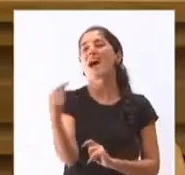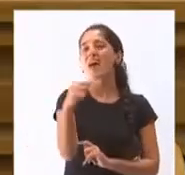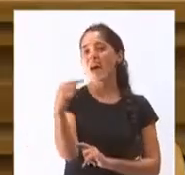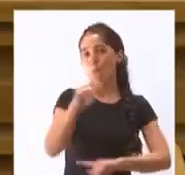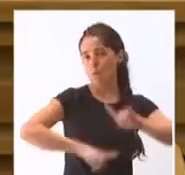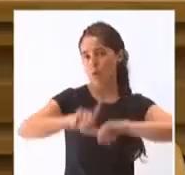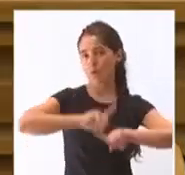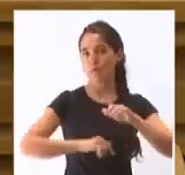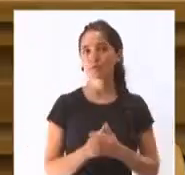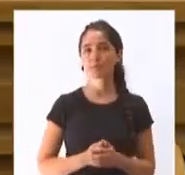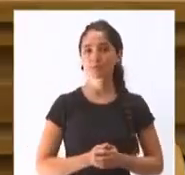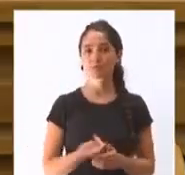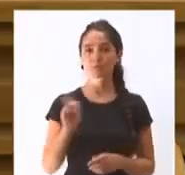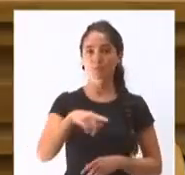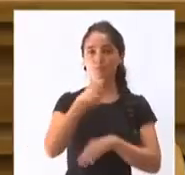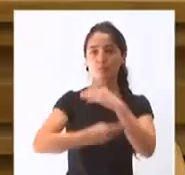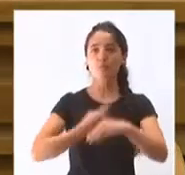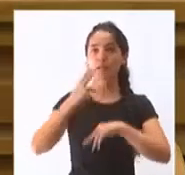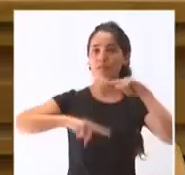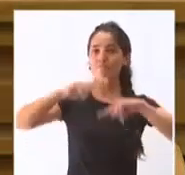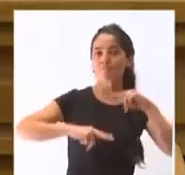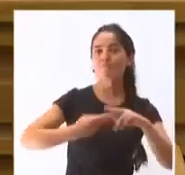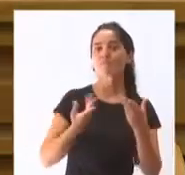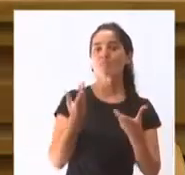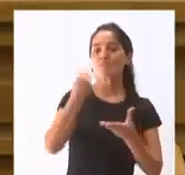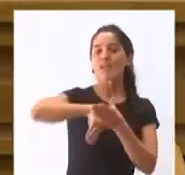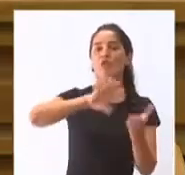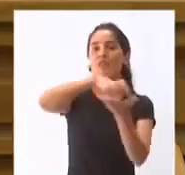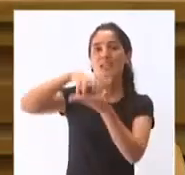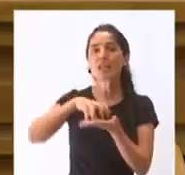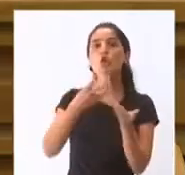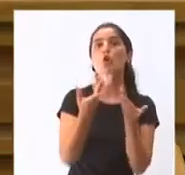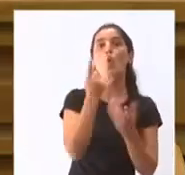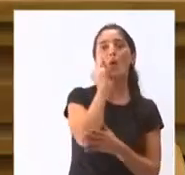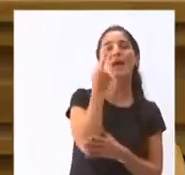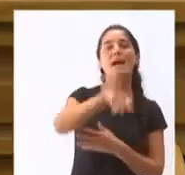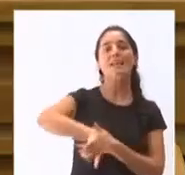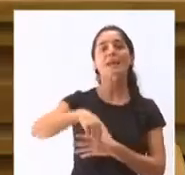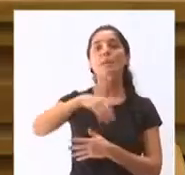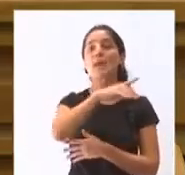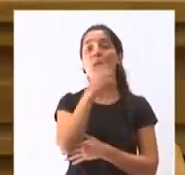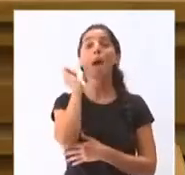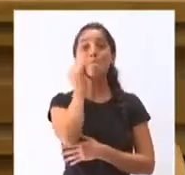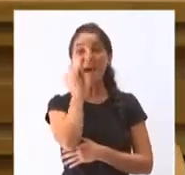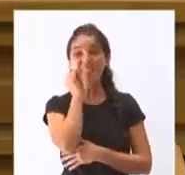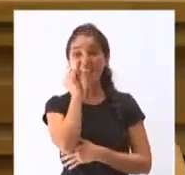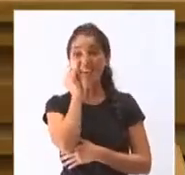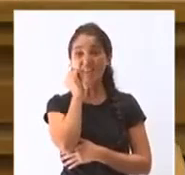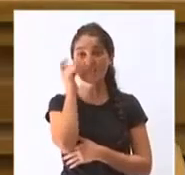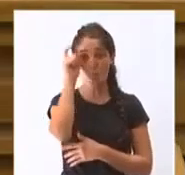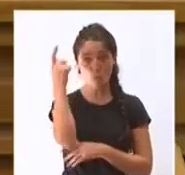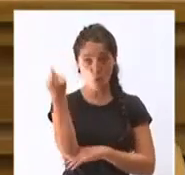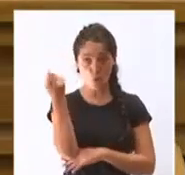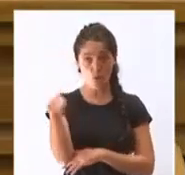comentaremos también obras en instalaciones como antes les decía en guadalajara y en manzanares y seguramente podemos avanzar en otros proyectos de